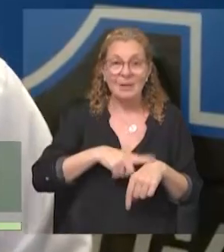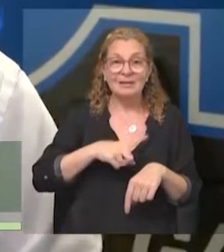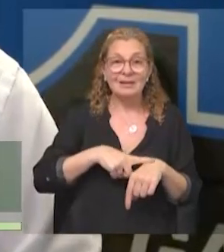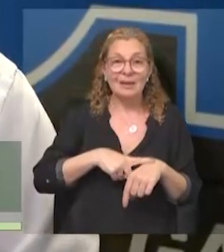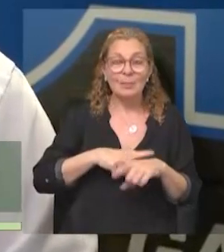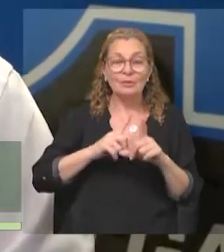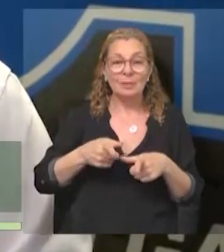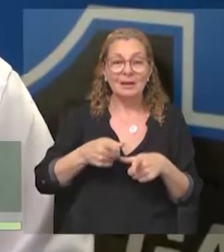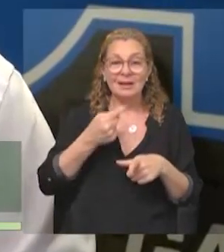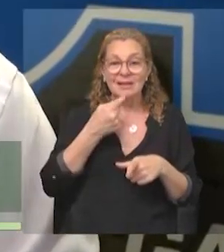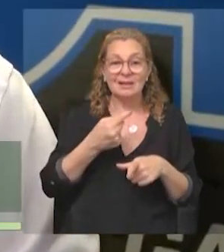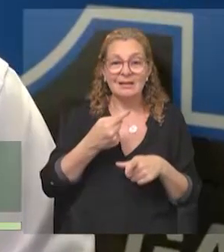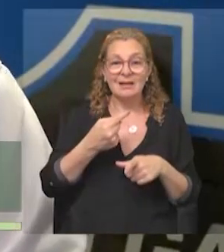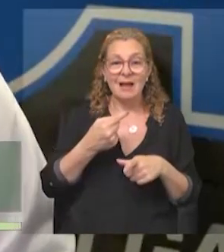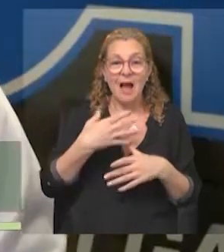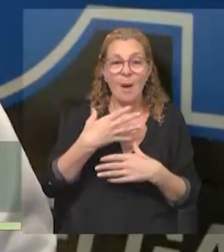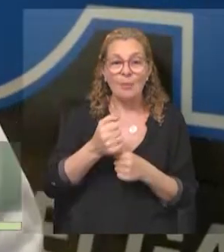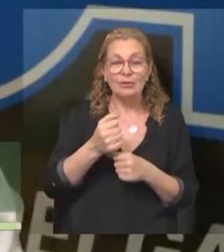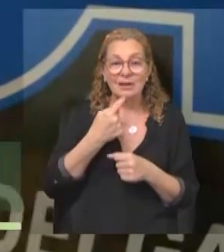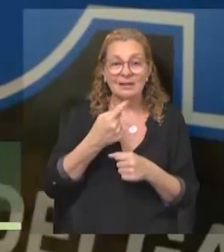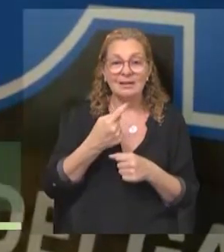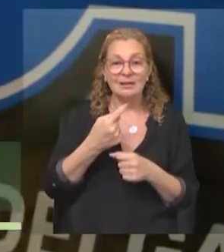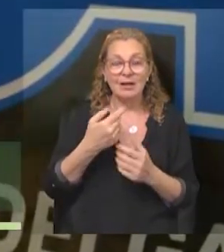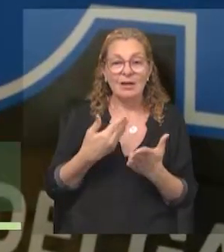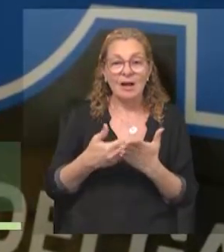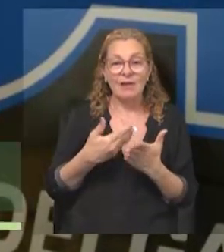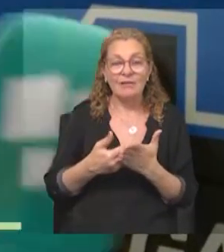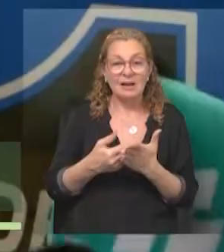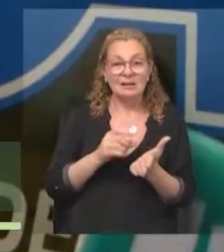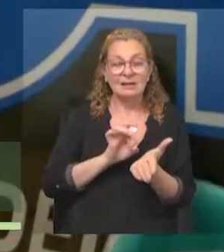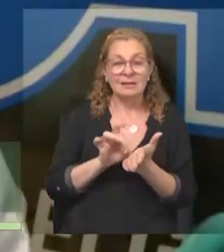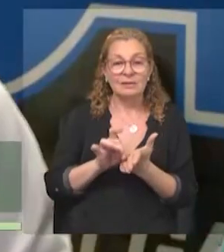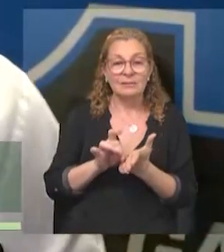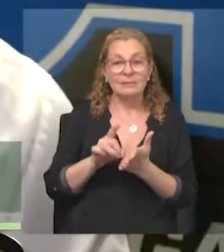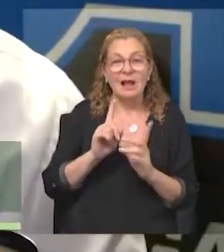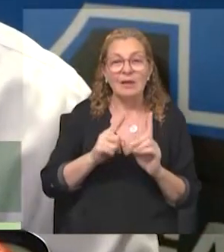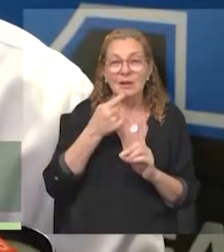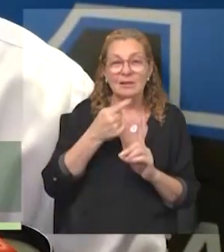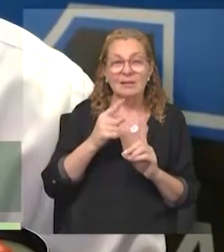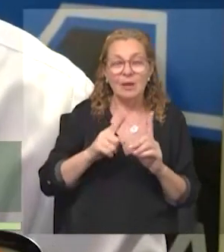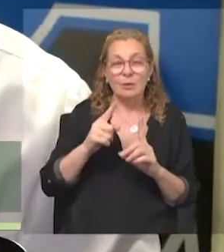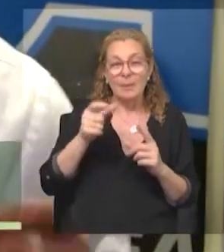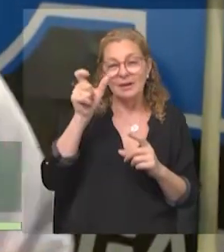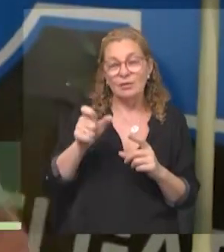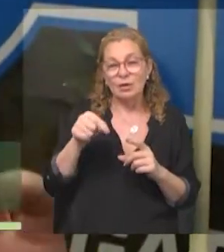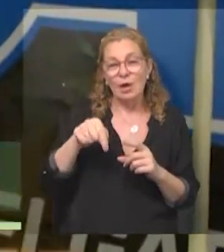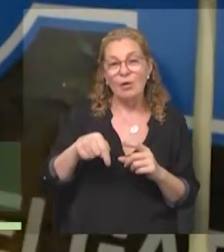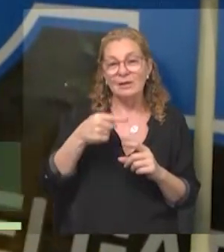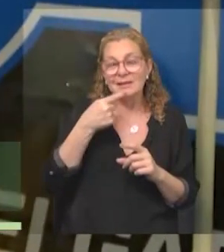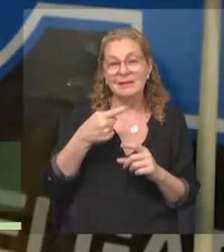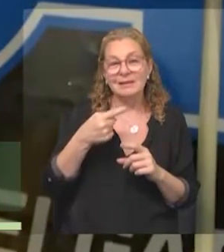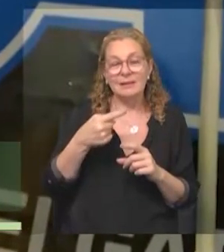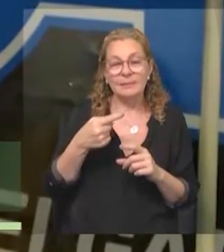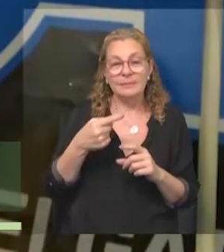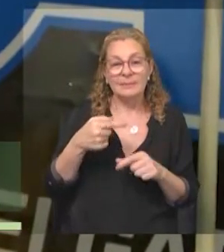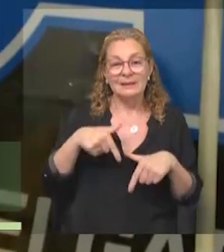que le estn dando la espalda con la ausencia y la carencia de servicios hay una crítica que hacen algunos dirigentes hoy oficialistas